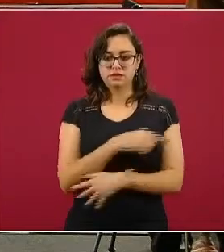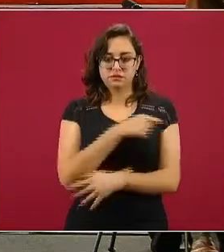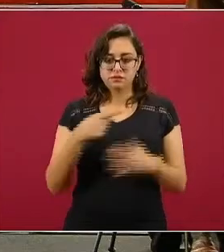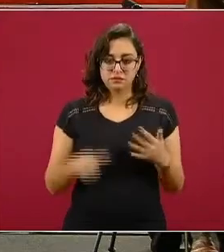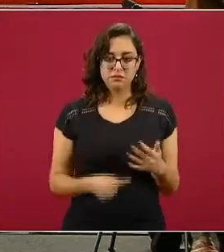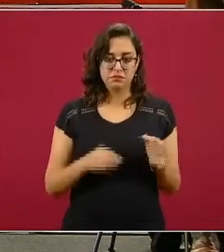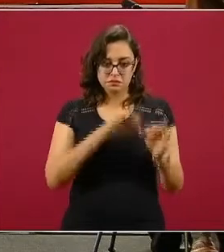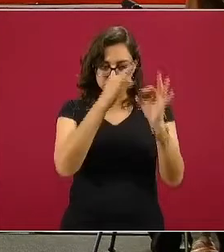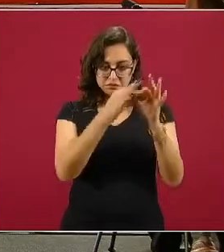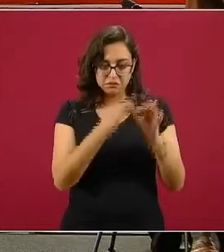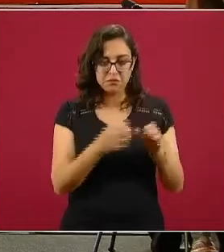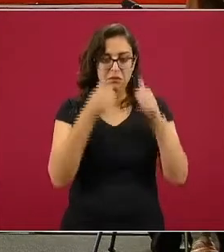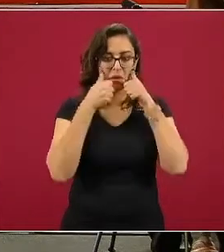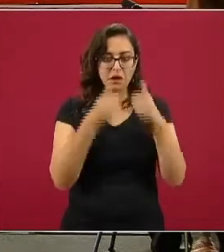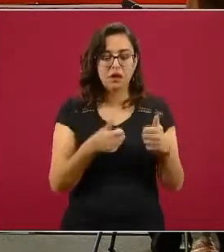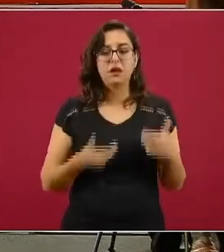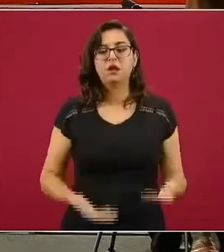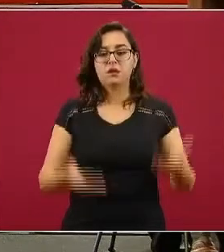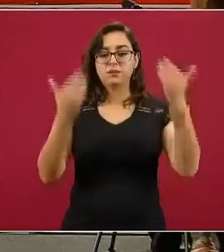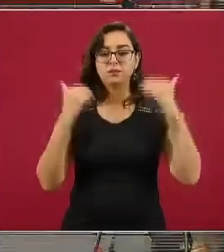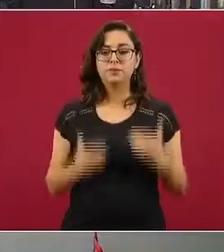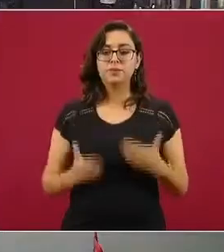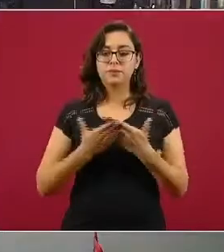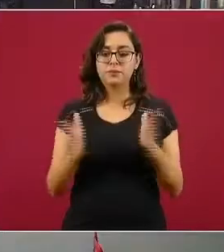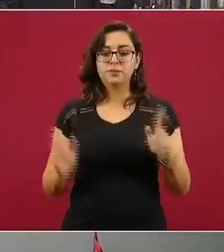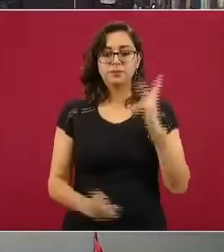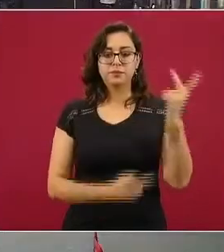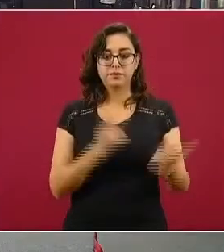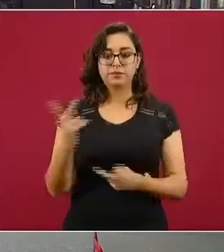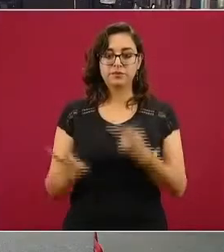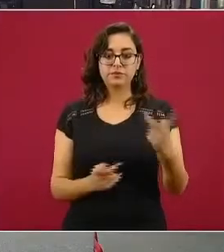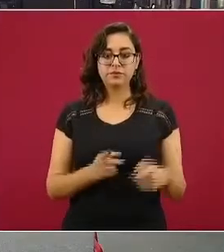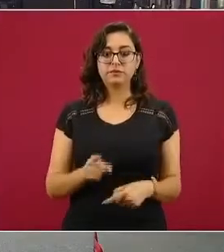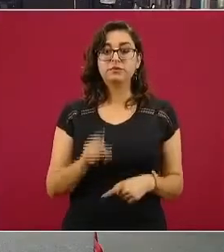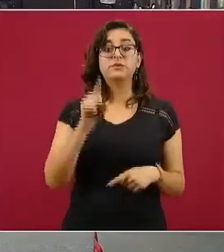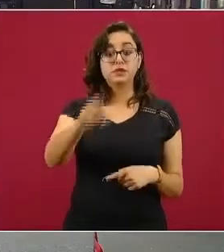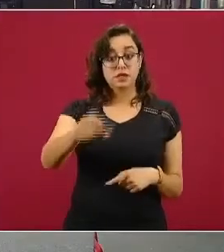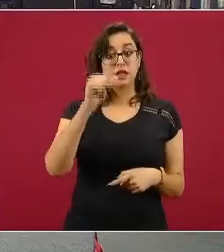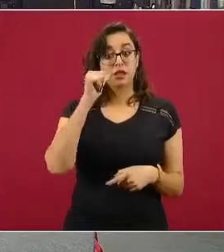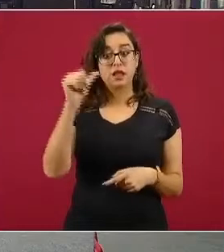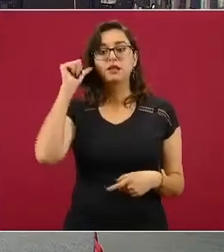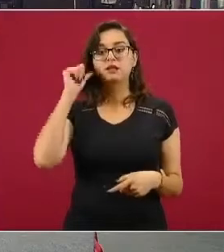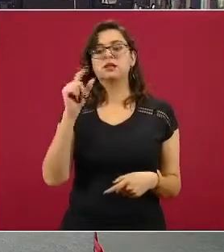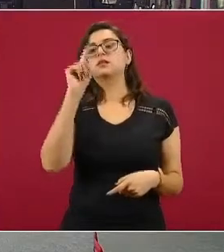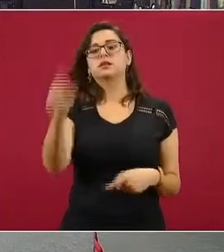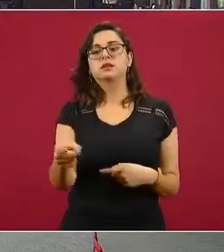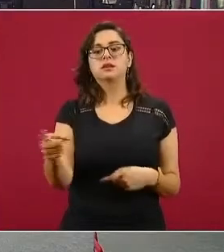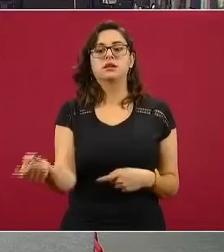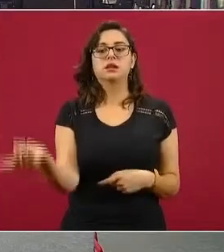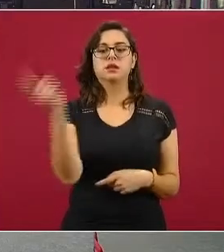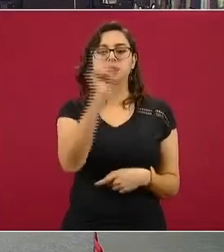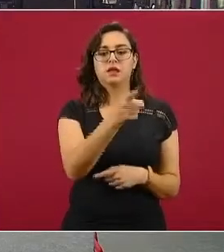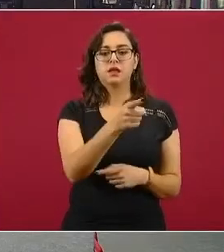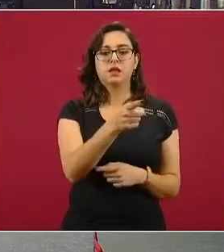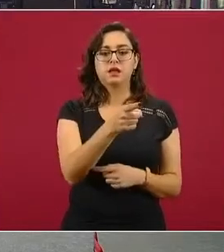médicas en consecuencia. Vamos a abrir a preguntas y comentarios. Estaba usted desde ayer, luego nos pasamos